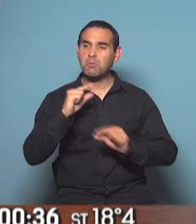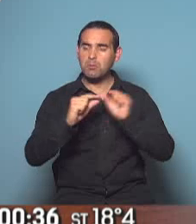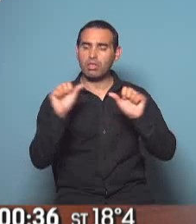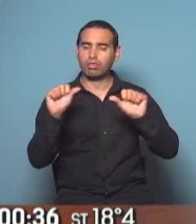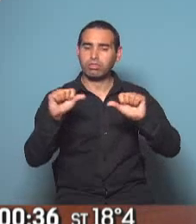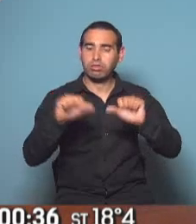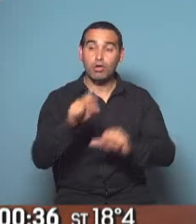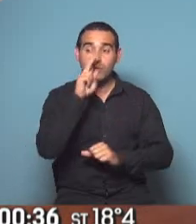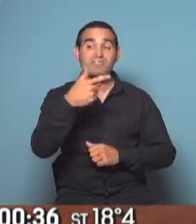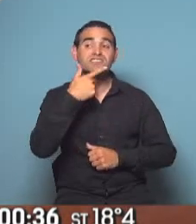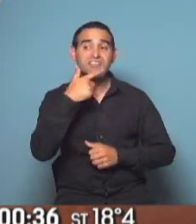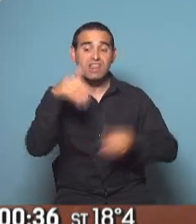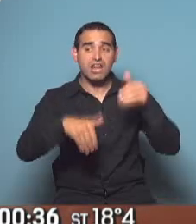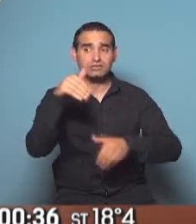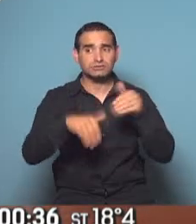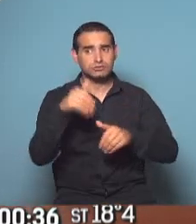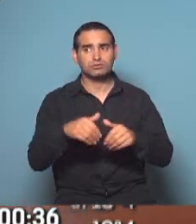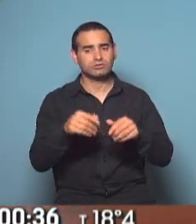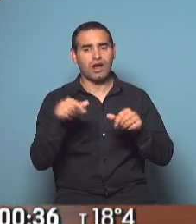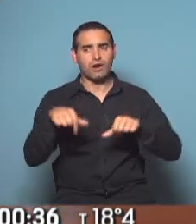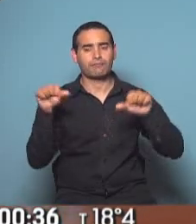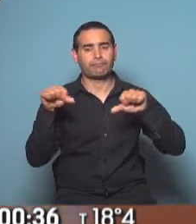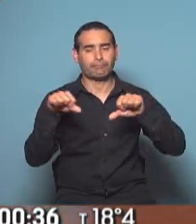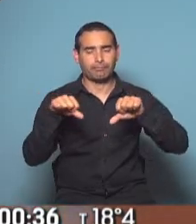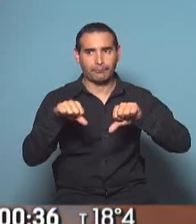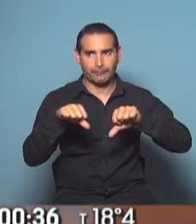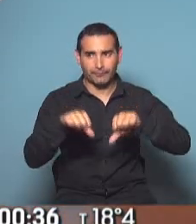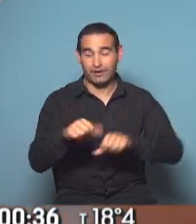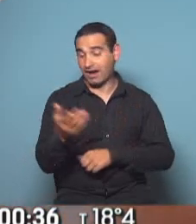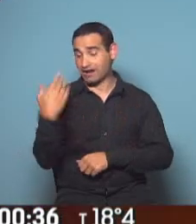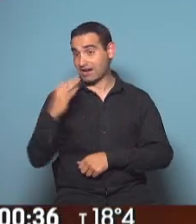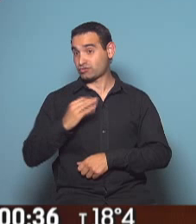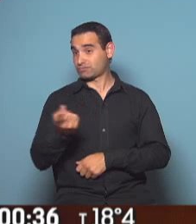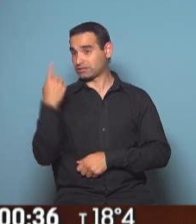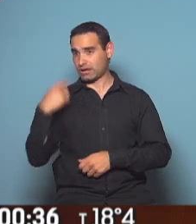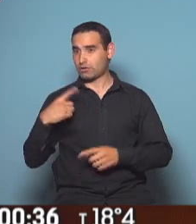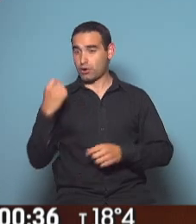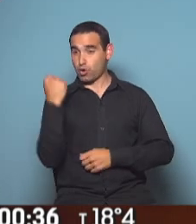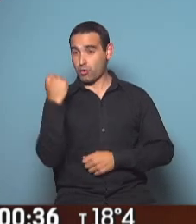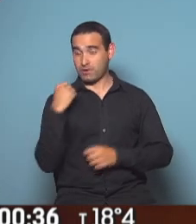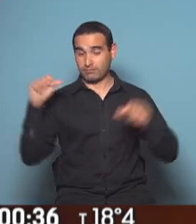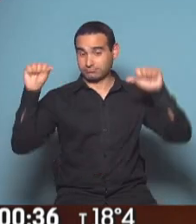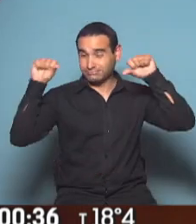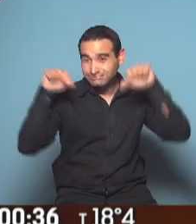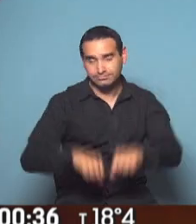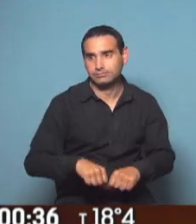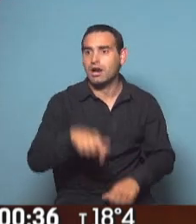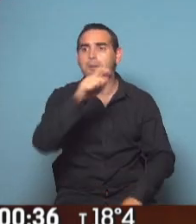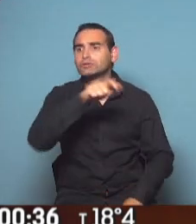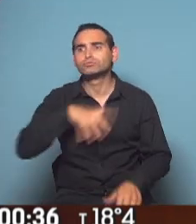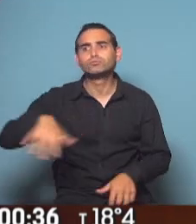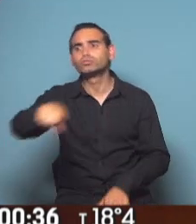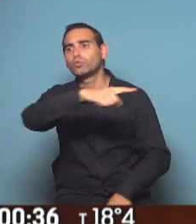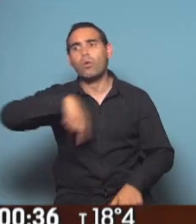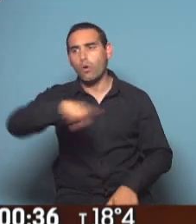del 2017 y con la turbulencia económica del año pasado y de este año ha venido bajando, con lo cual el dato de